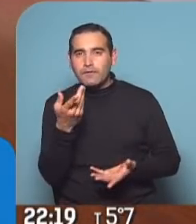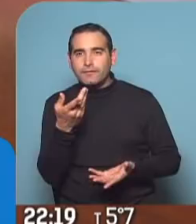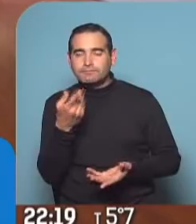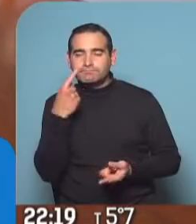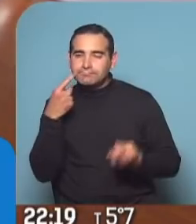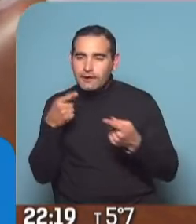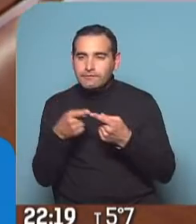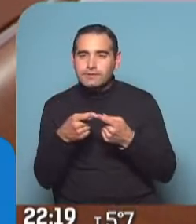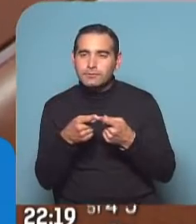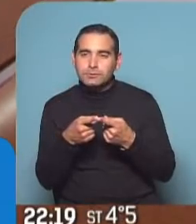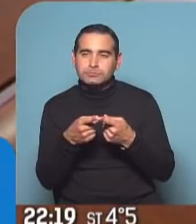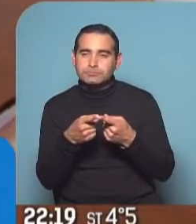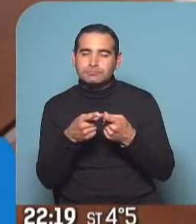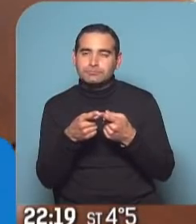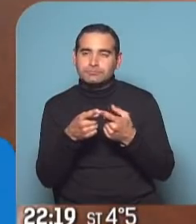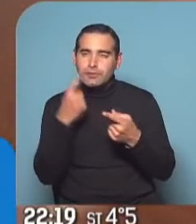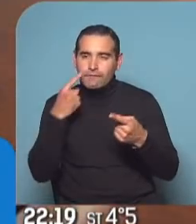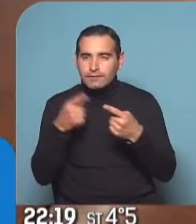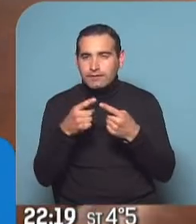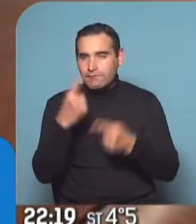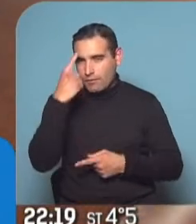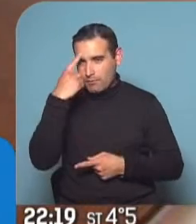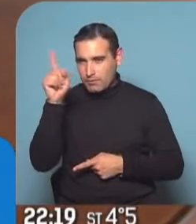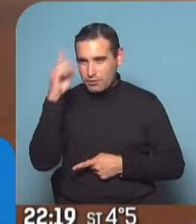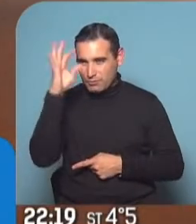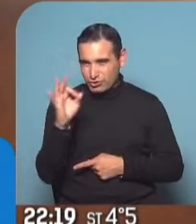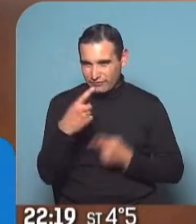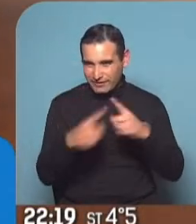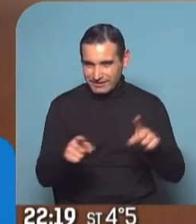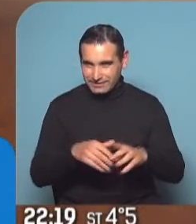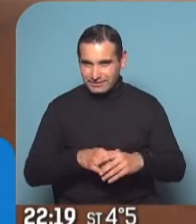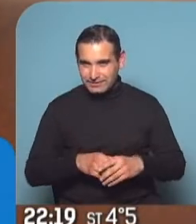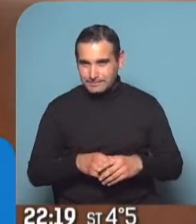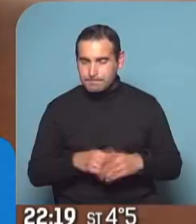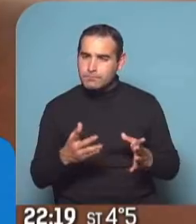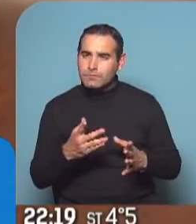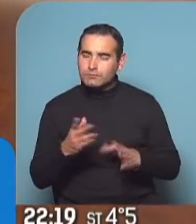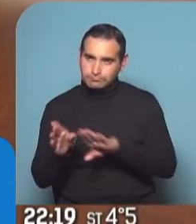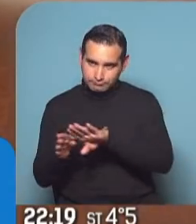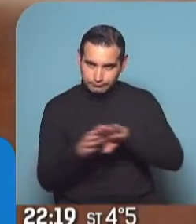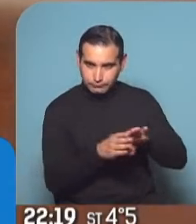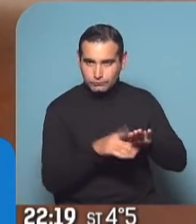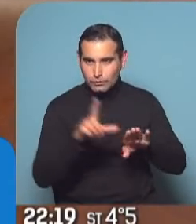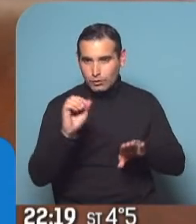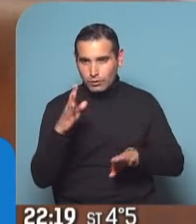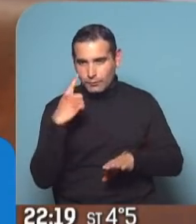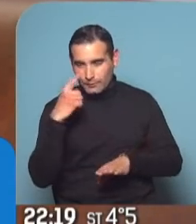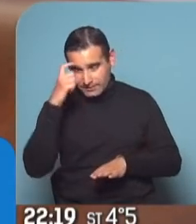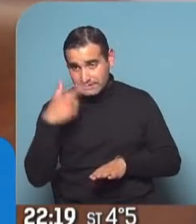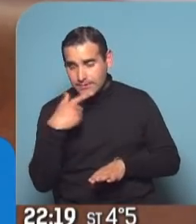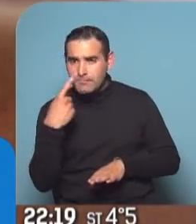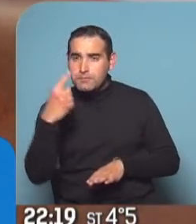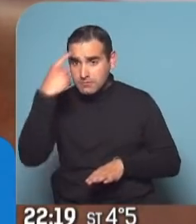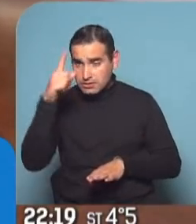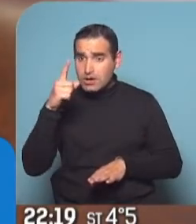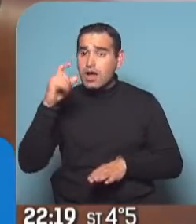tipo de criterio, ¿no? Ahora, por un lado están los lobbies y hay que tener en cuenta que la agricultura